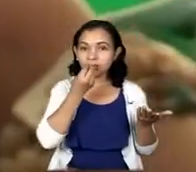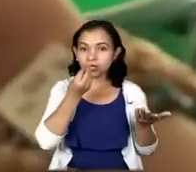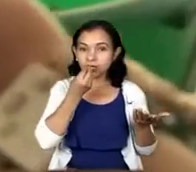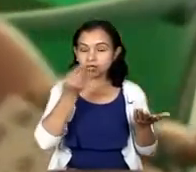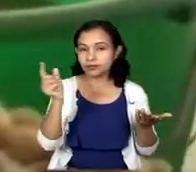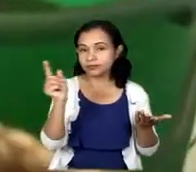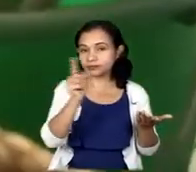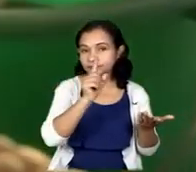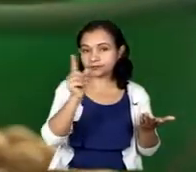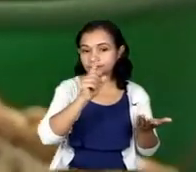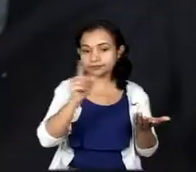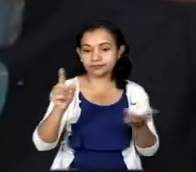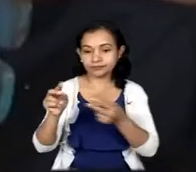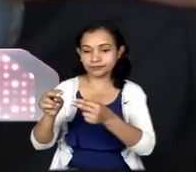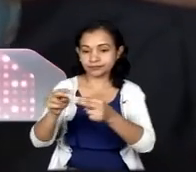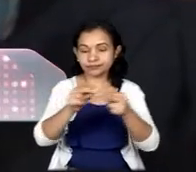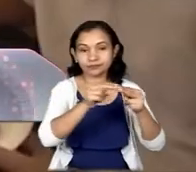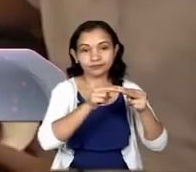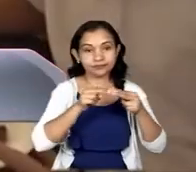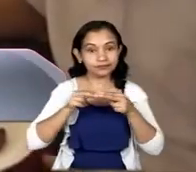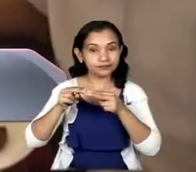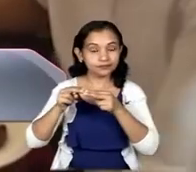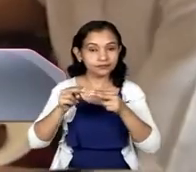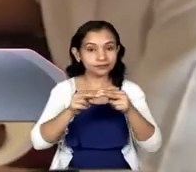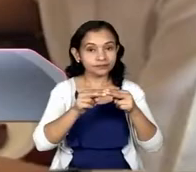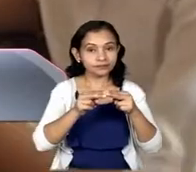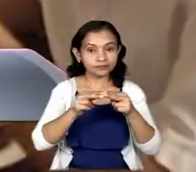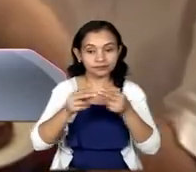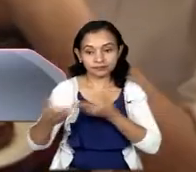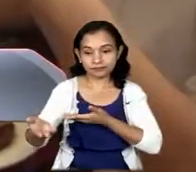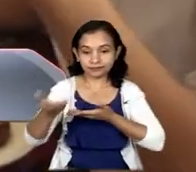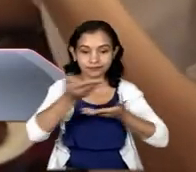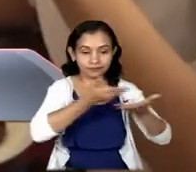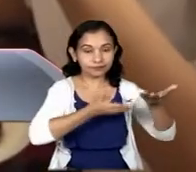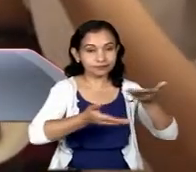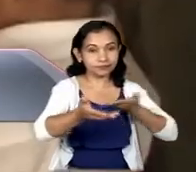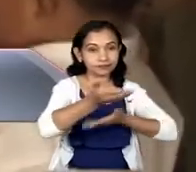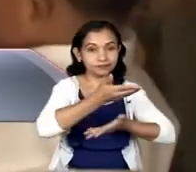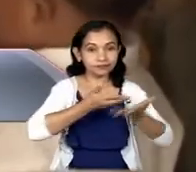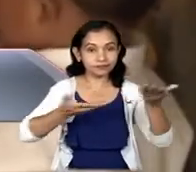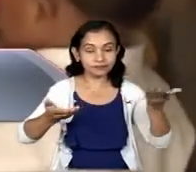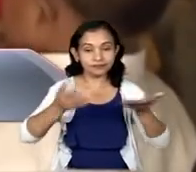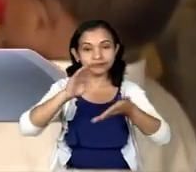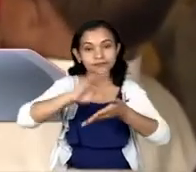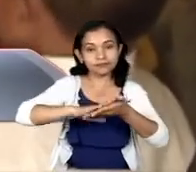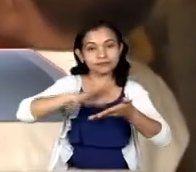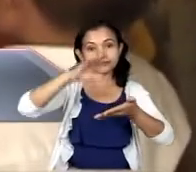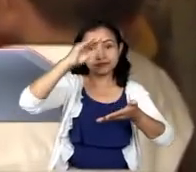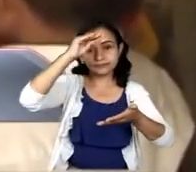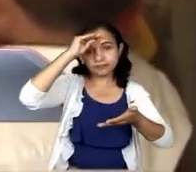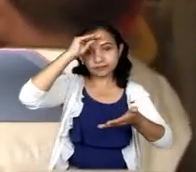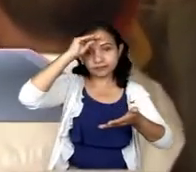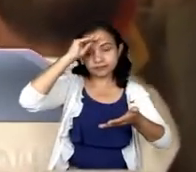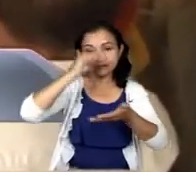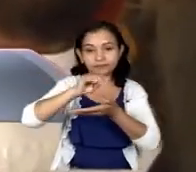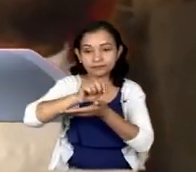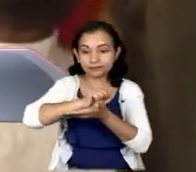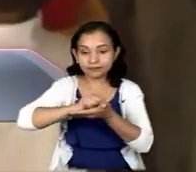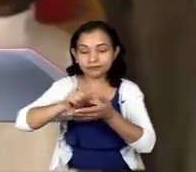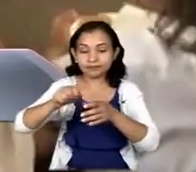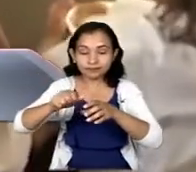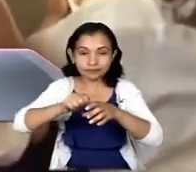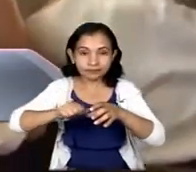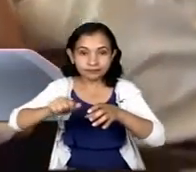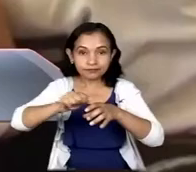también socializan. O sea, tienen un momento de compartir y tienen un momento de aprender hasta agarrar el cubierto,